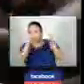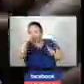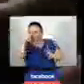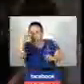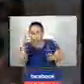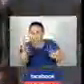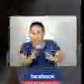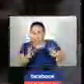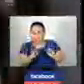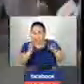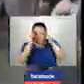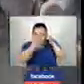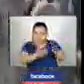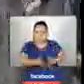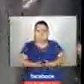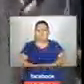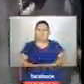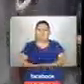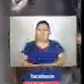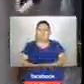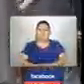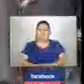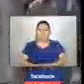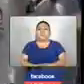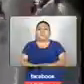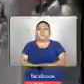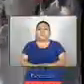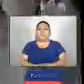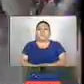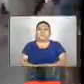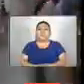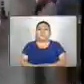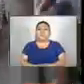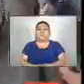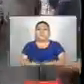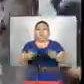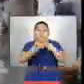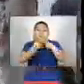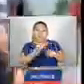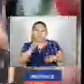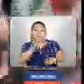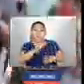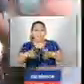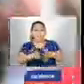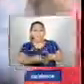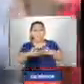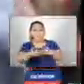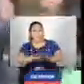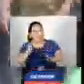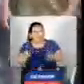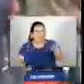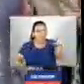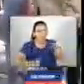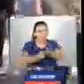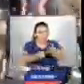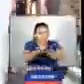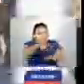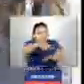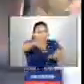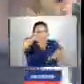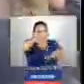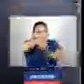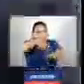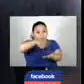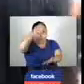estaba entre sus principales prioridades. ¡Libertad! ¡Libertad! Por ahora, el mensaje de Estados Unidos sigue siendo de apoyo al pueblo cubano,